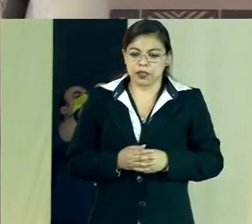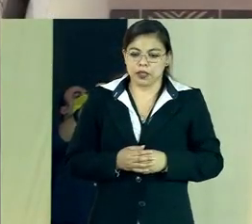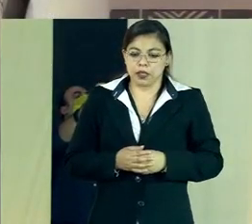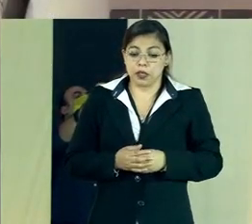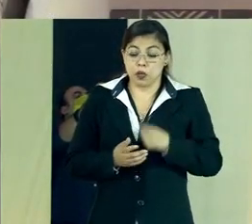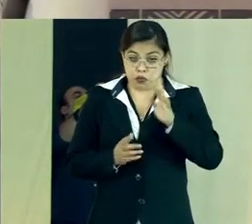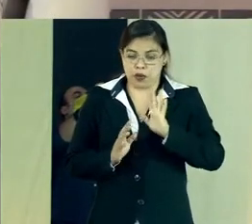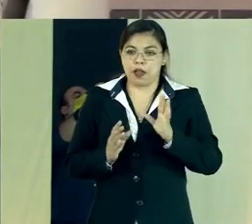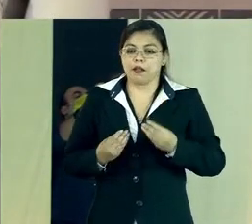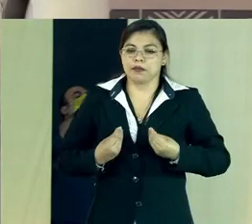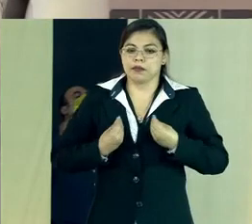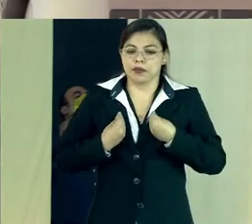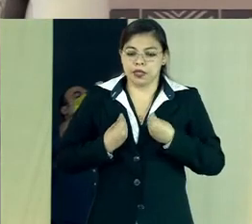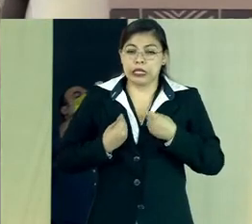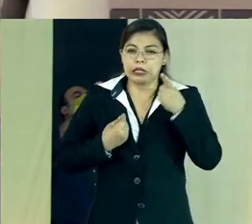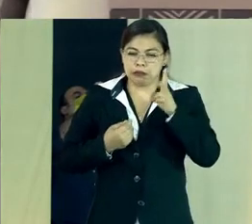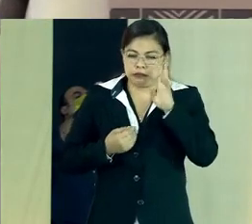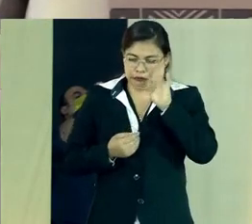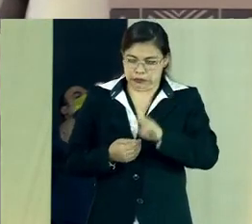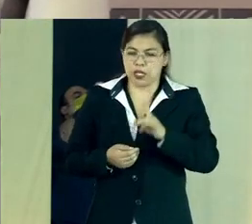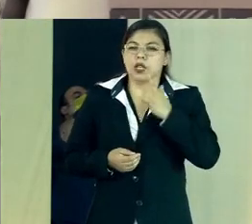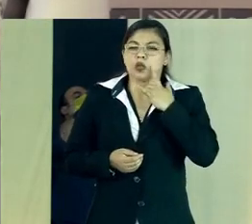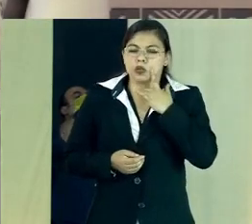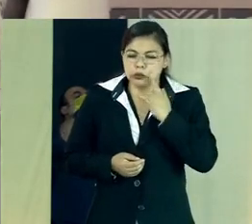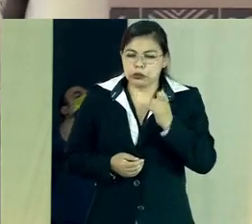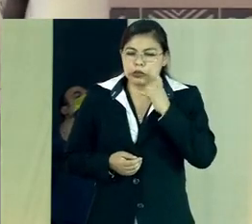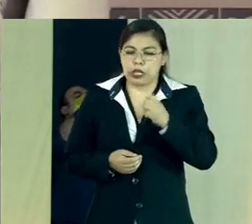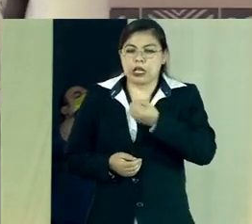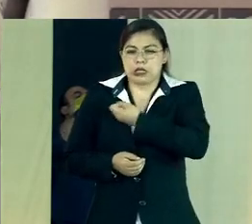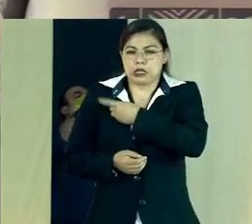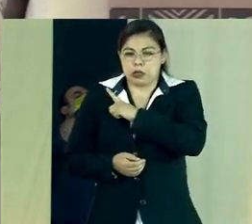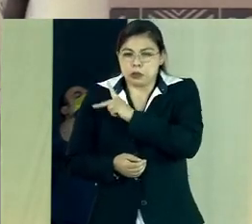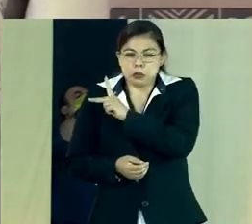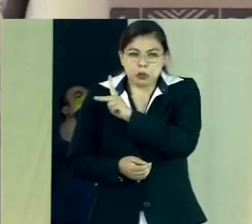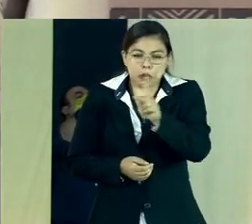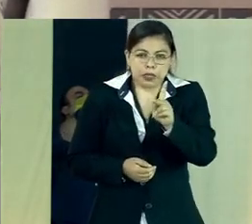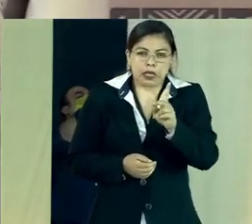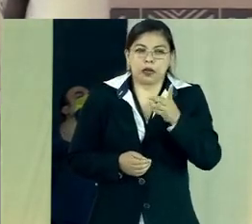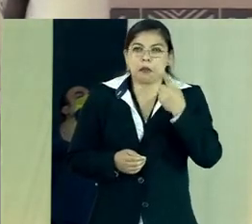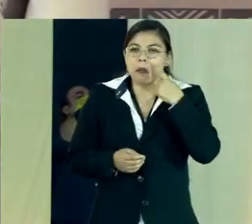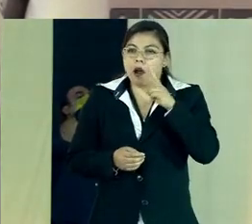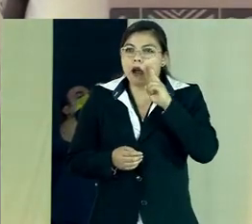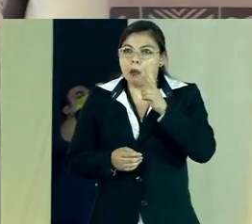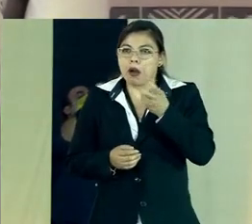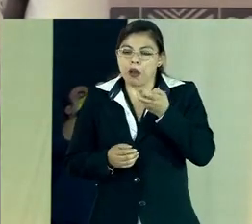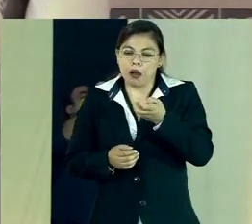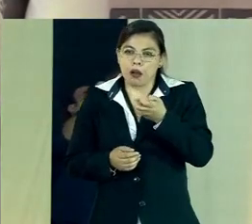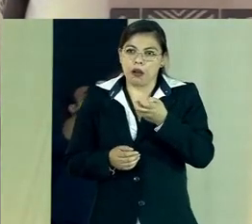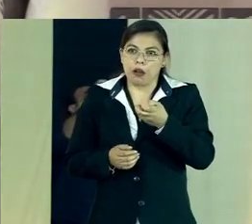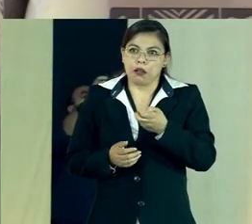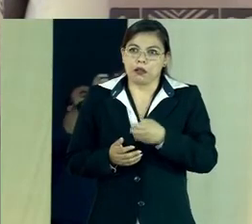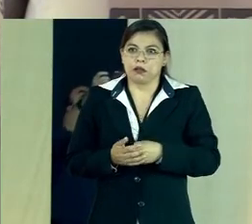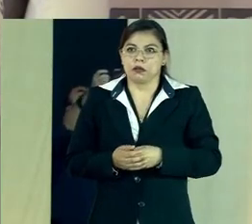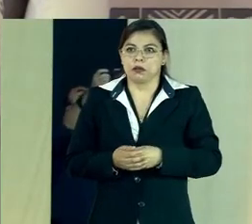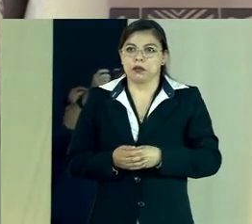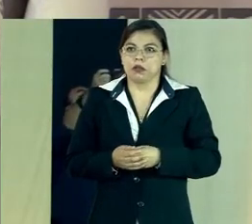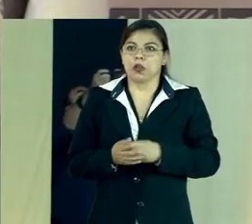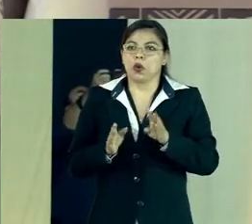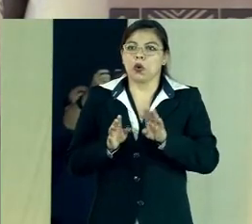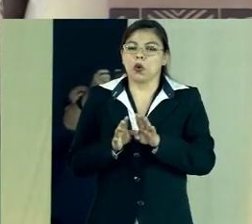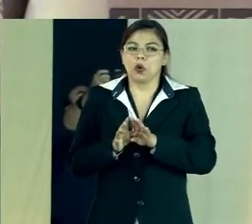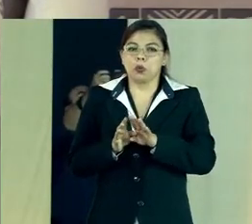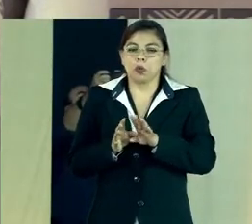viviste y tu batalla por la salud pública ejemplificada en el hospital es una acumulación